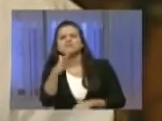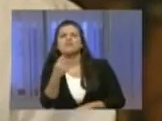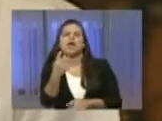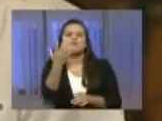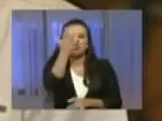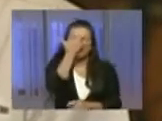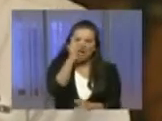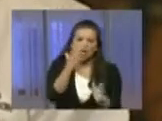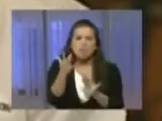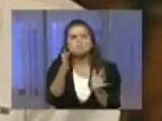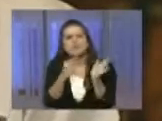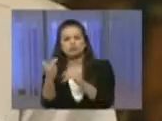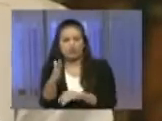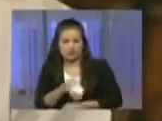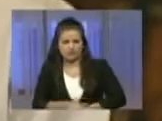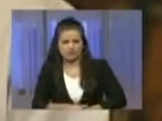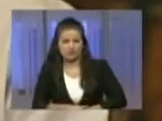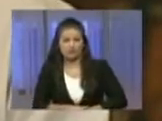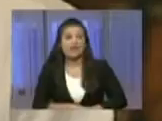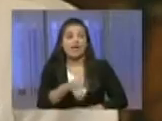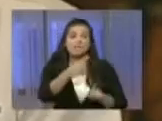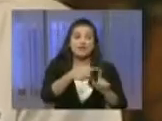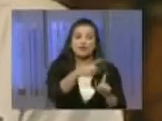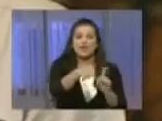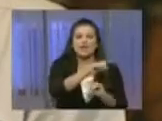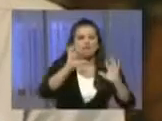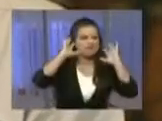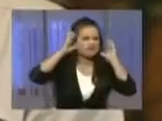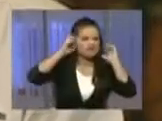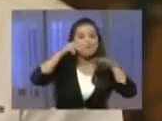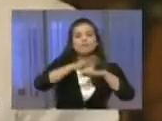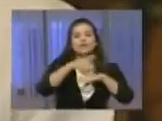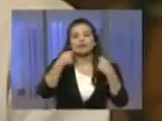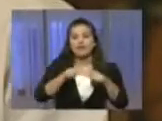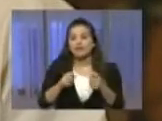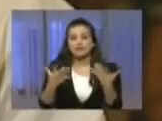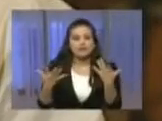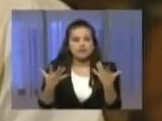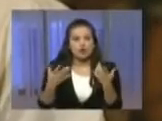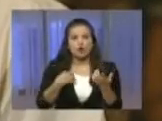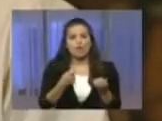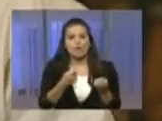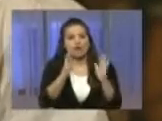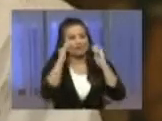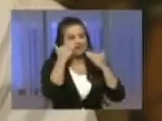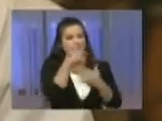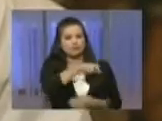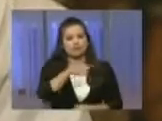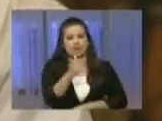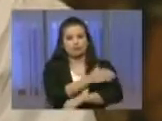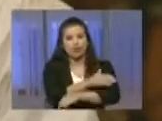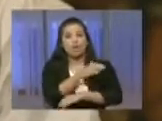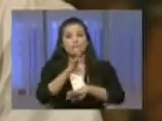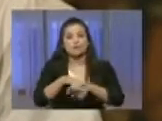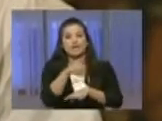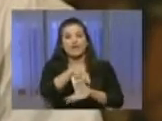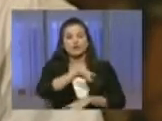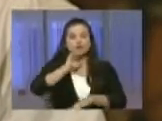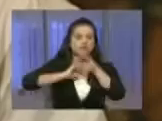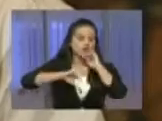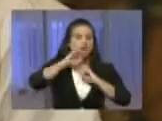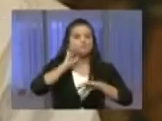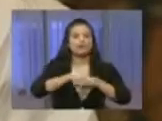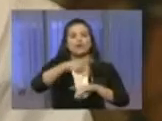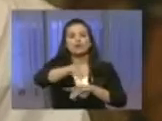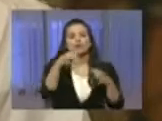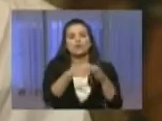de canalizar la frustración de su propia gente que se siente frustrada porque se siente engañada porque